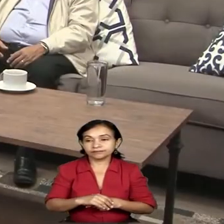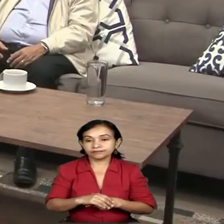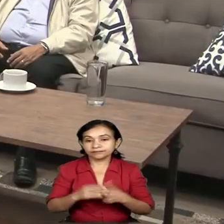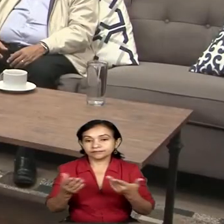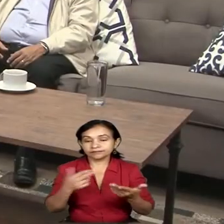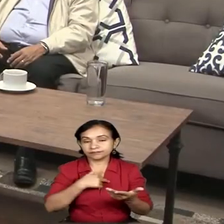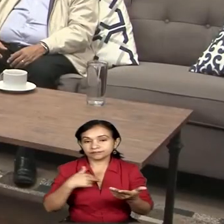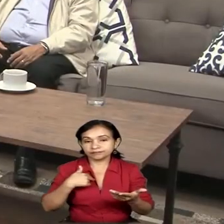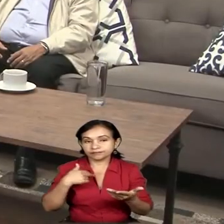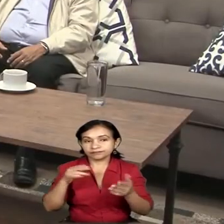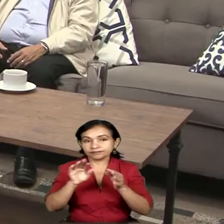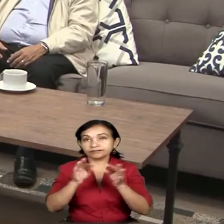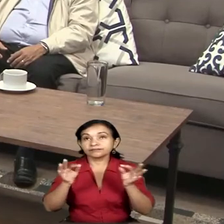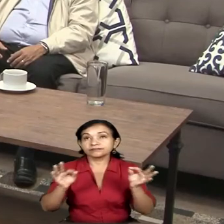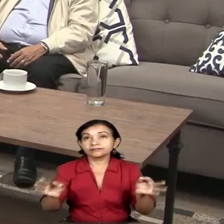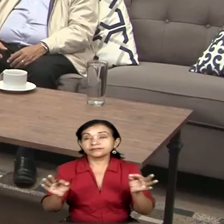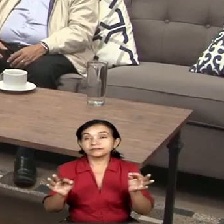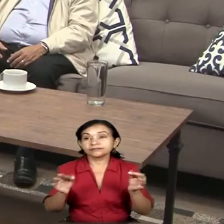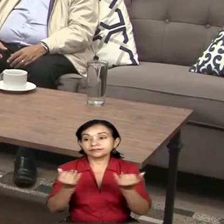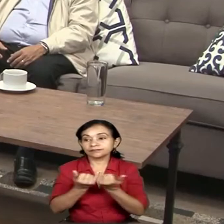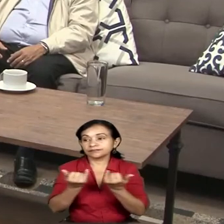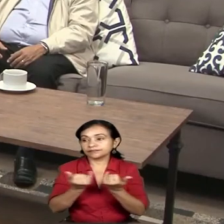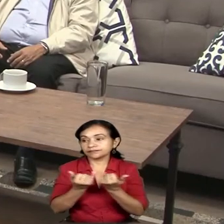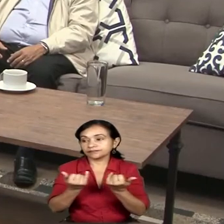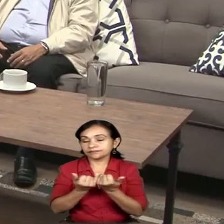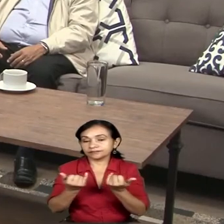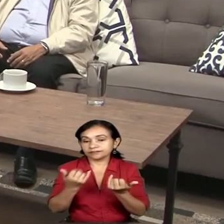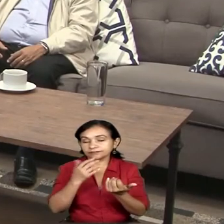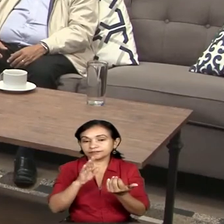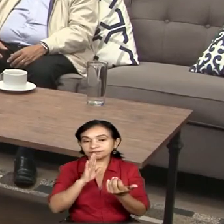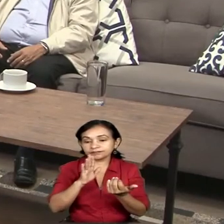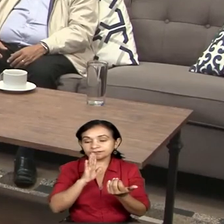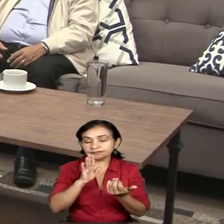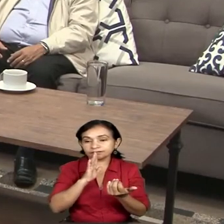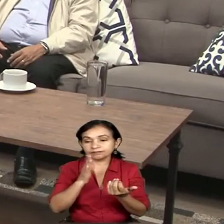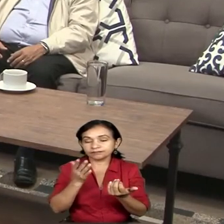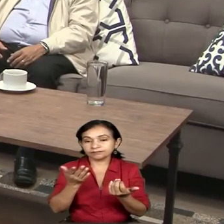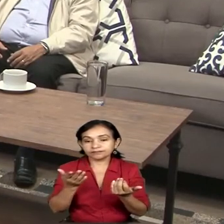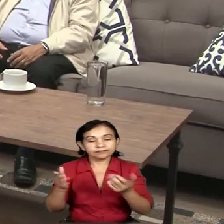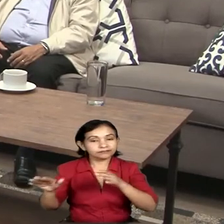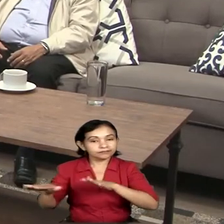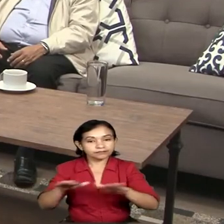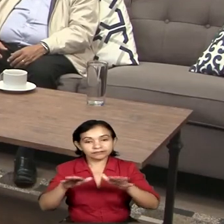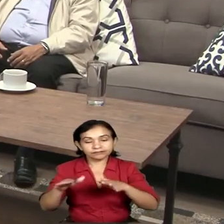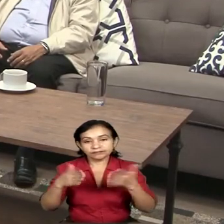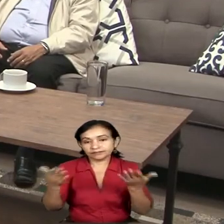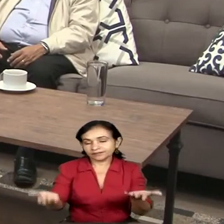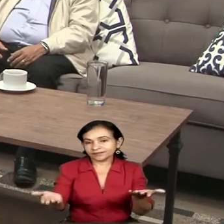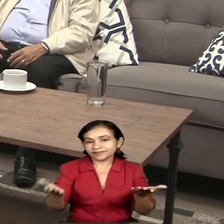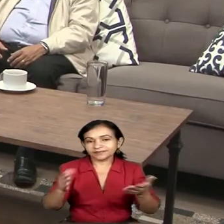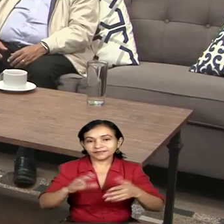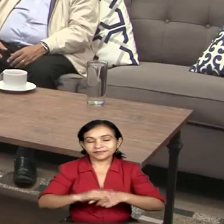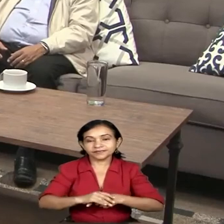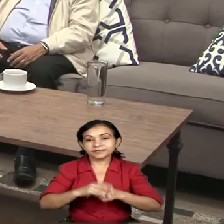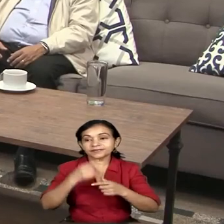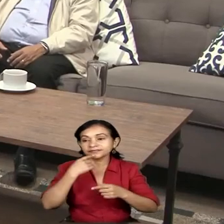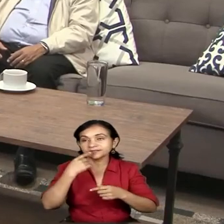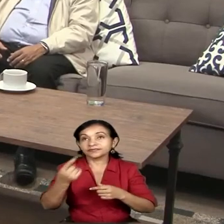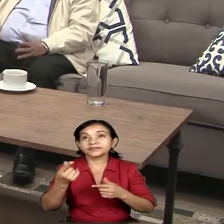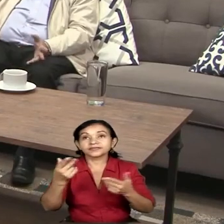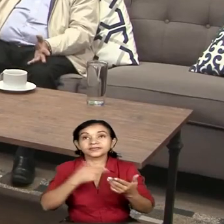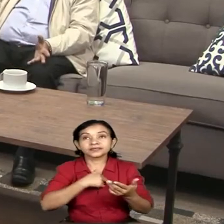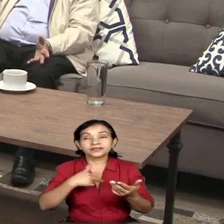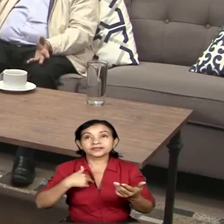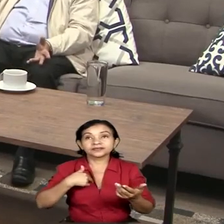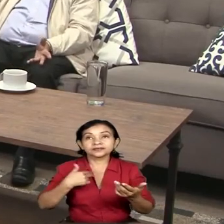quedo con esa frase. No son invencibles y también quisiera añadirle, no pudieron y no podrán. Es que, precisamente porque